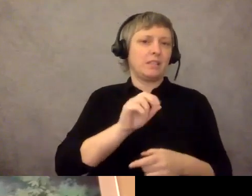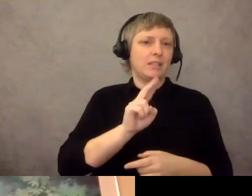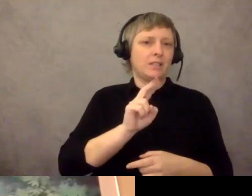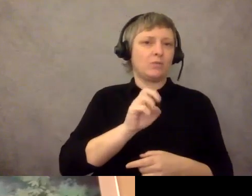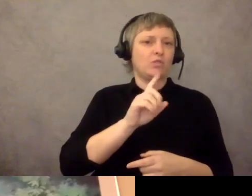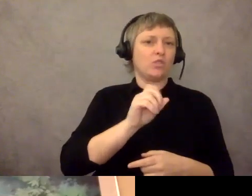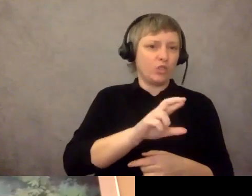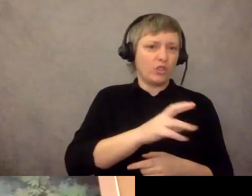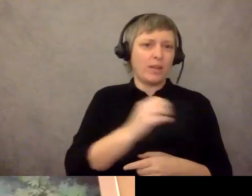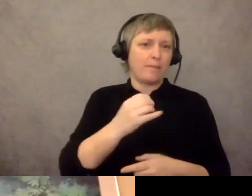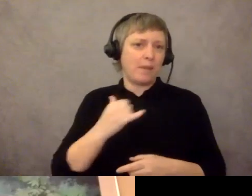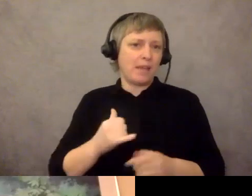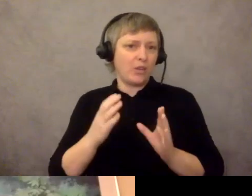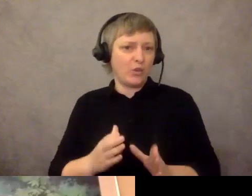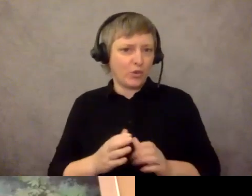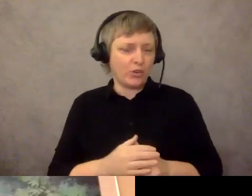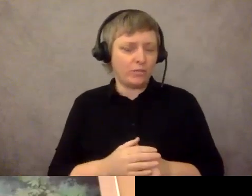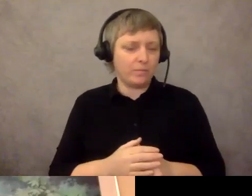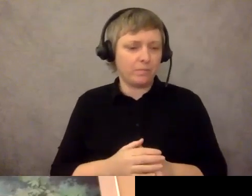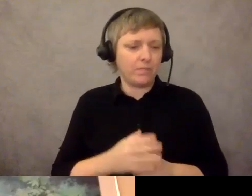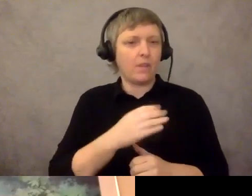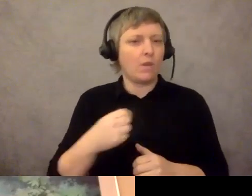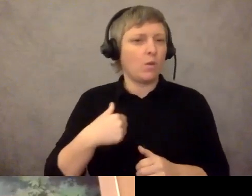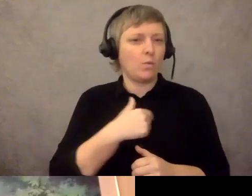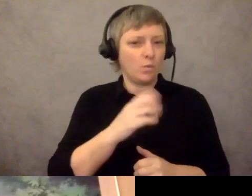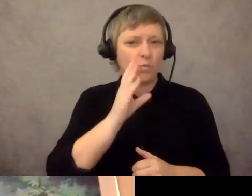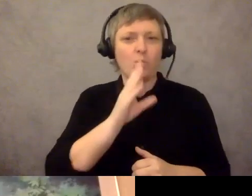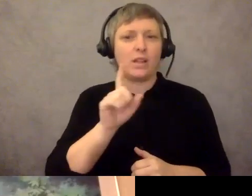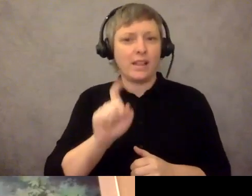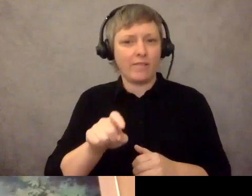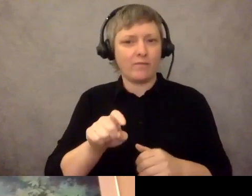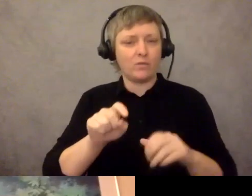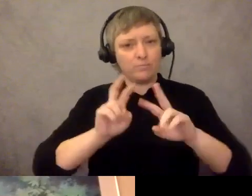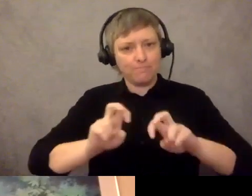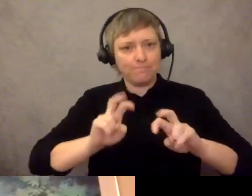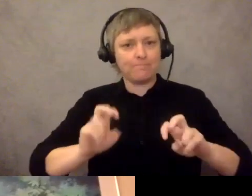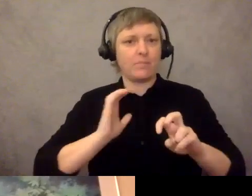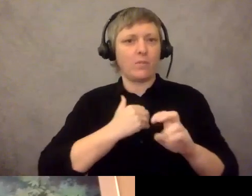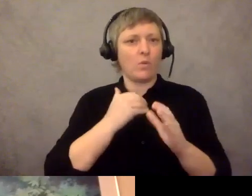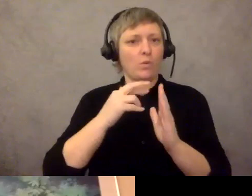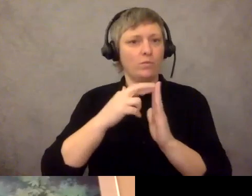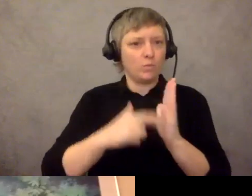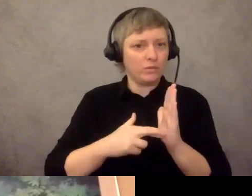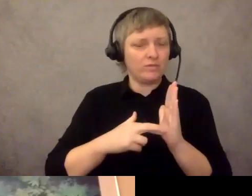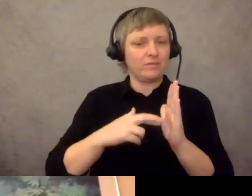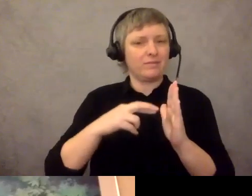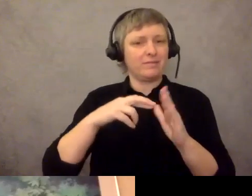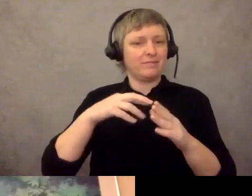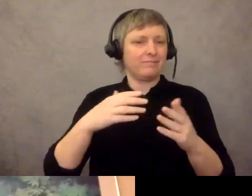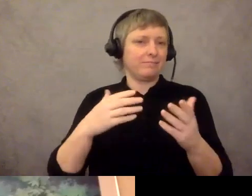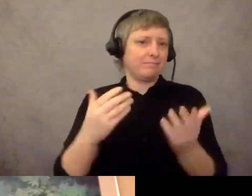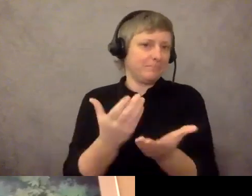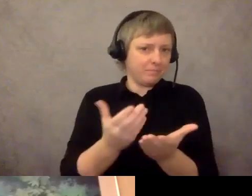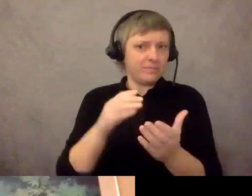de votaciones por parte de la oficina que está en la oficina de auditores para la ciudad. Pero últimamente la